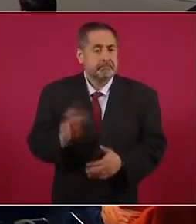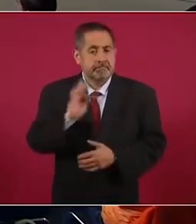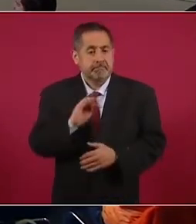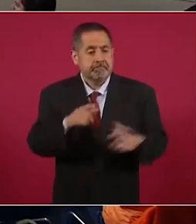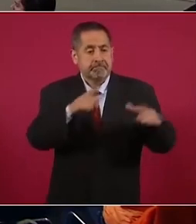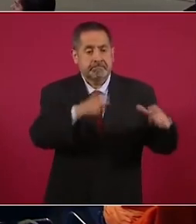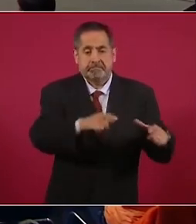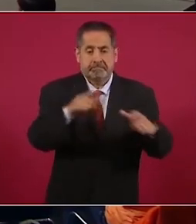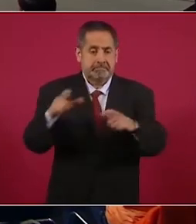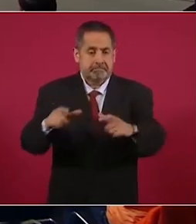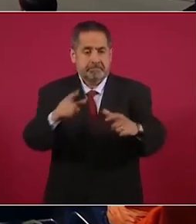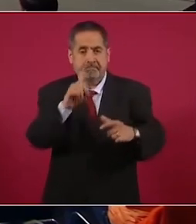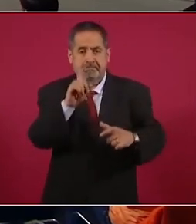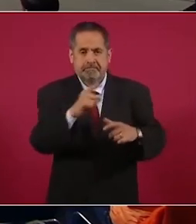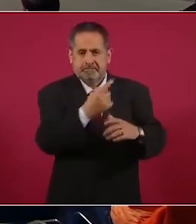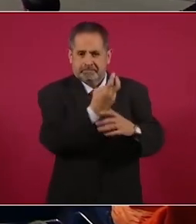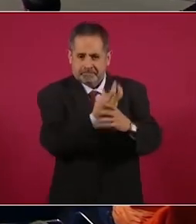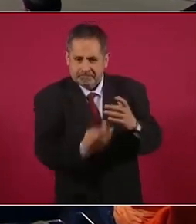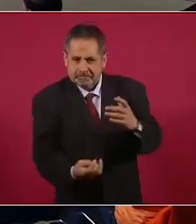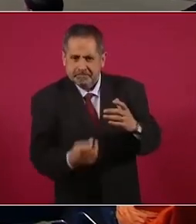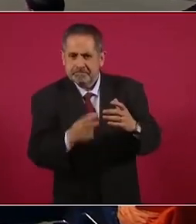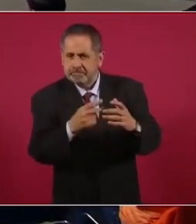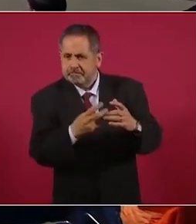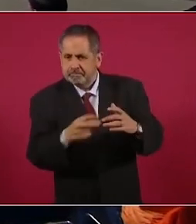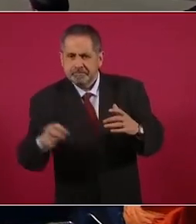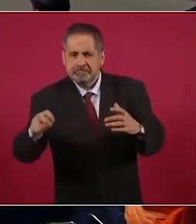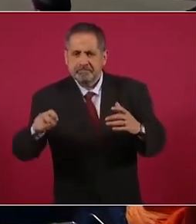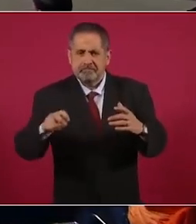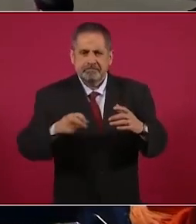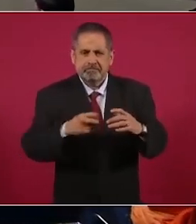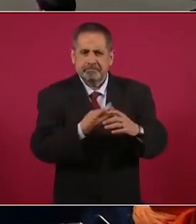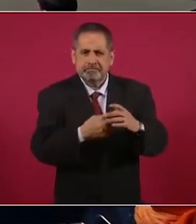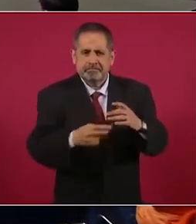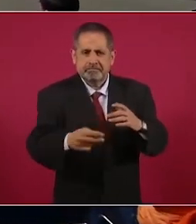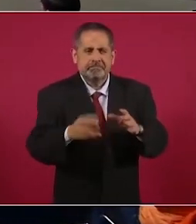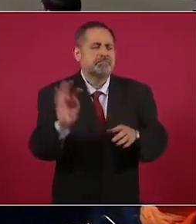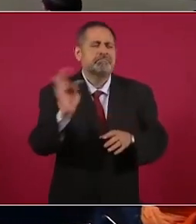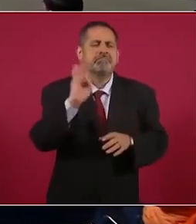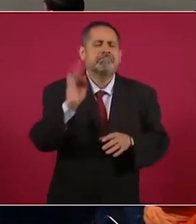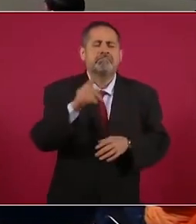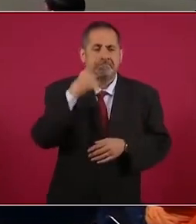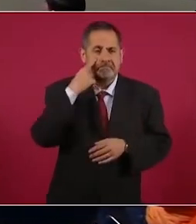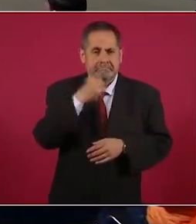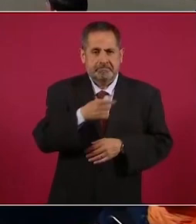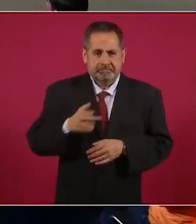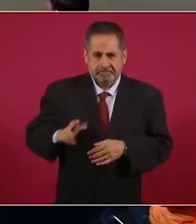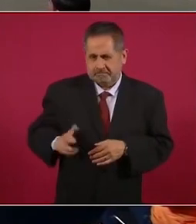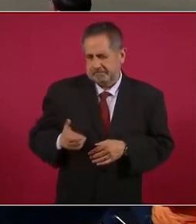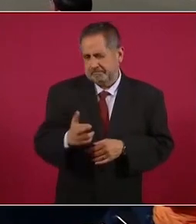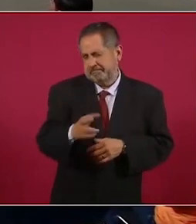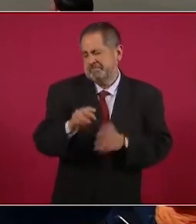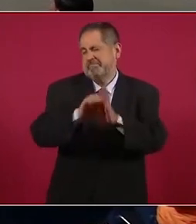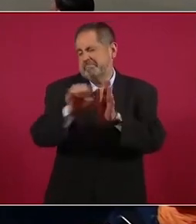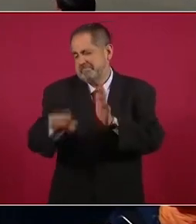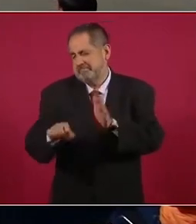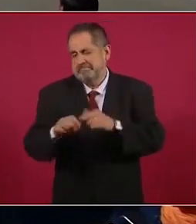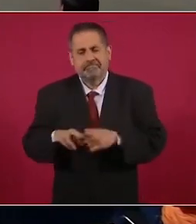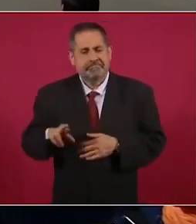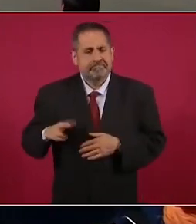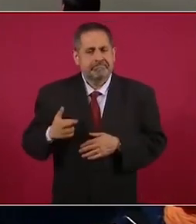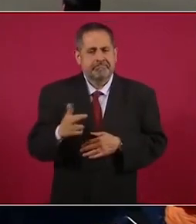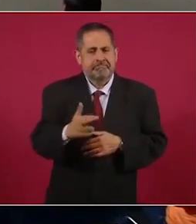Pueden haber, vamos a suponer de que aquí hay un río que pasa,